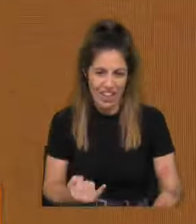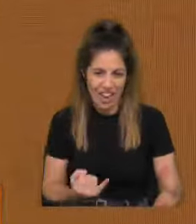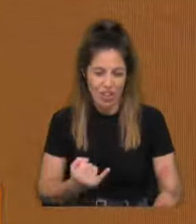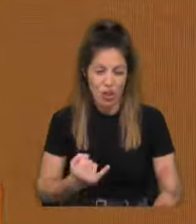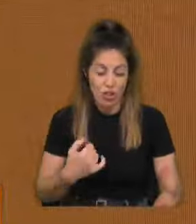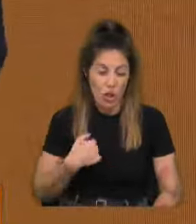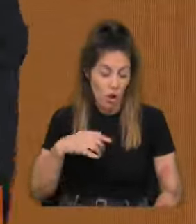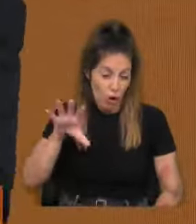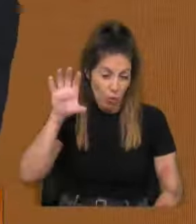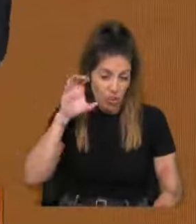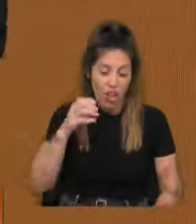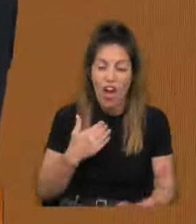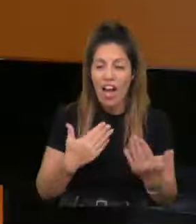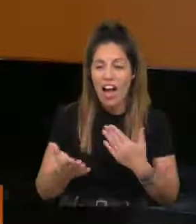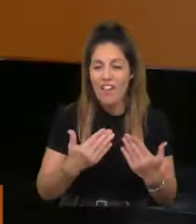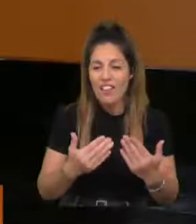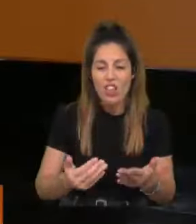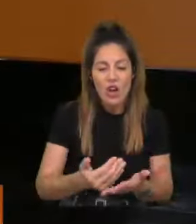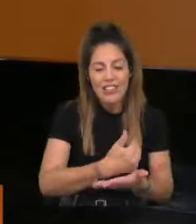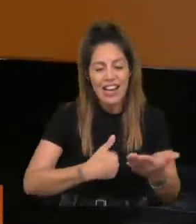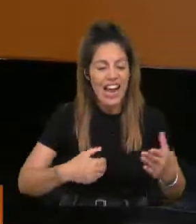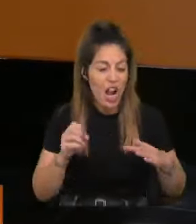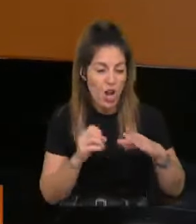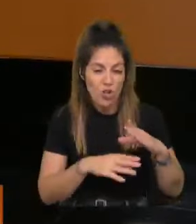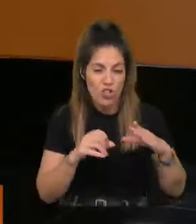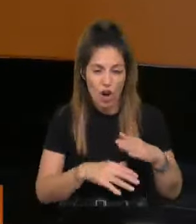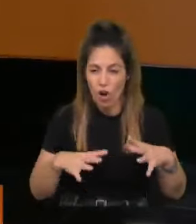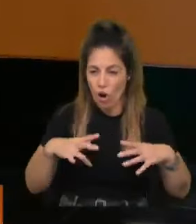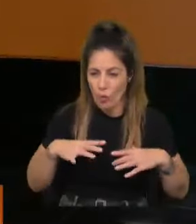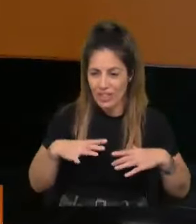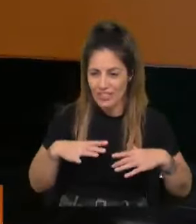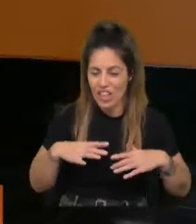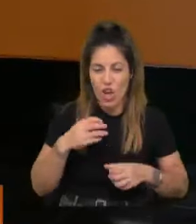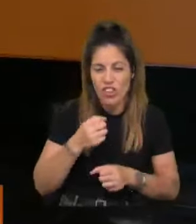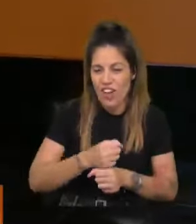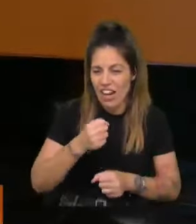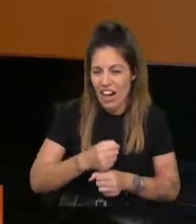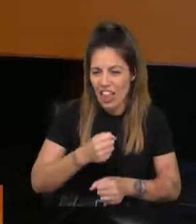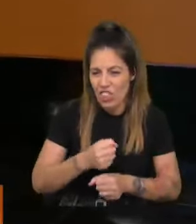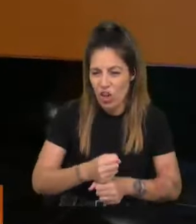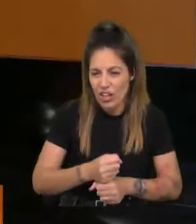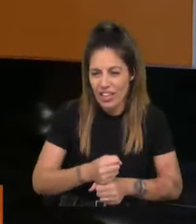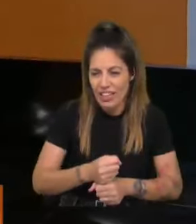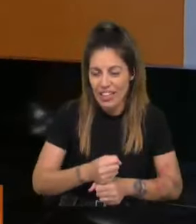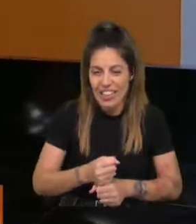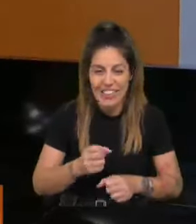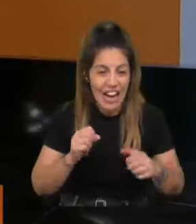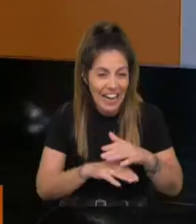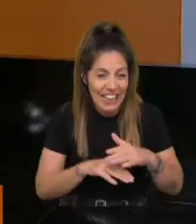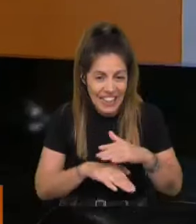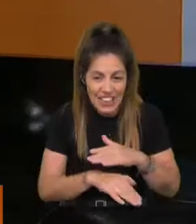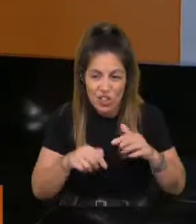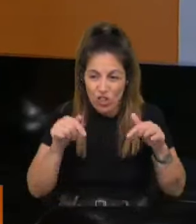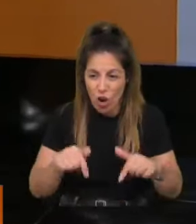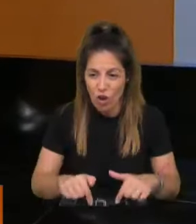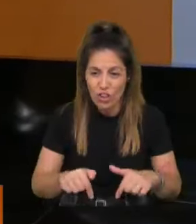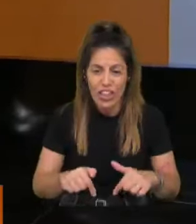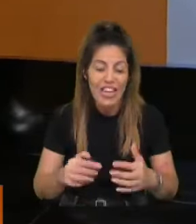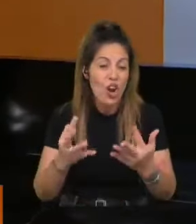he escuchado hablando de expropiación de los ahorros jubilatorios de las de las trabajadoras y trabajadores que están retenidos hoy en